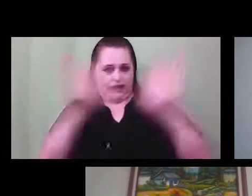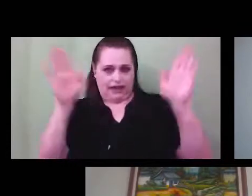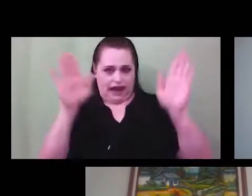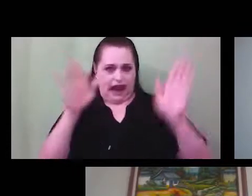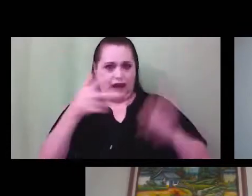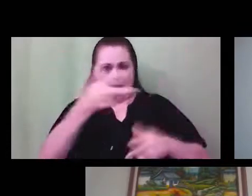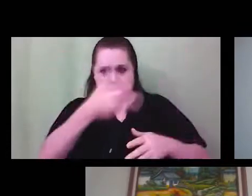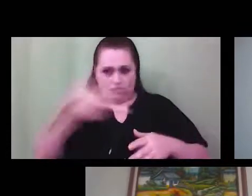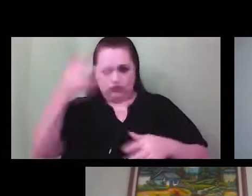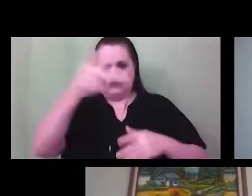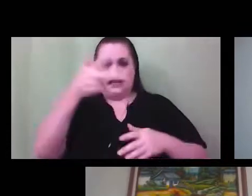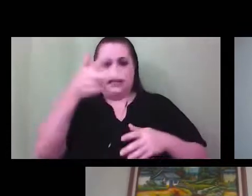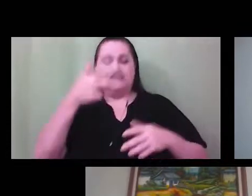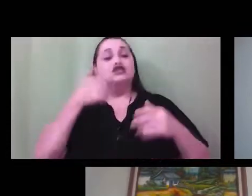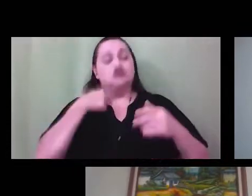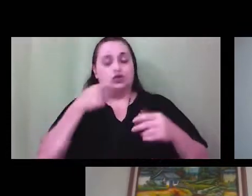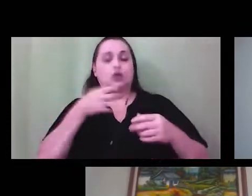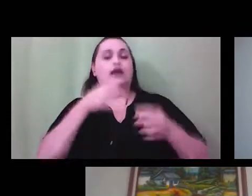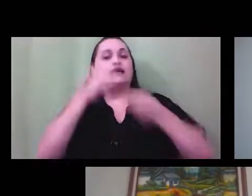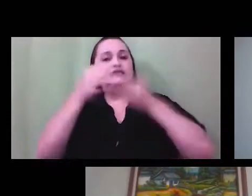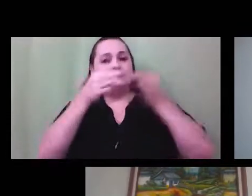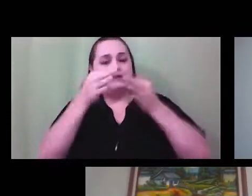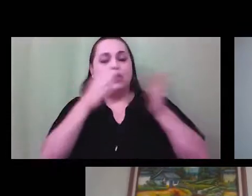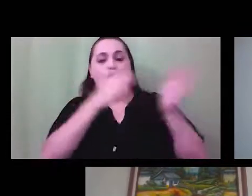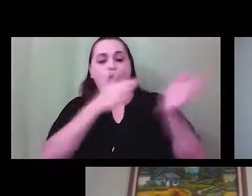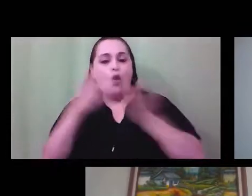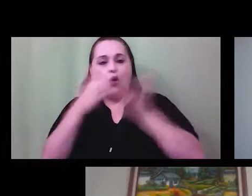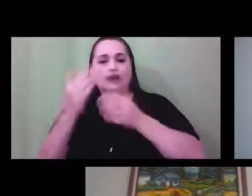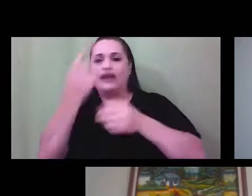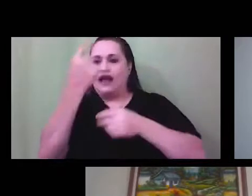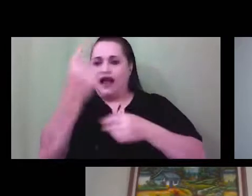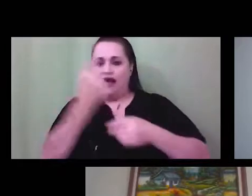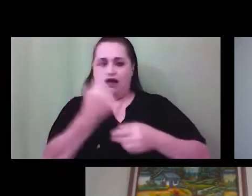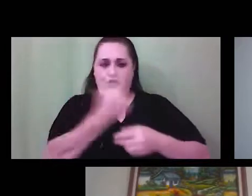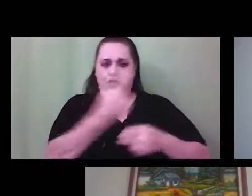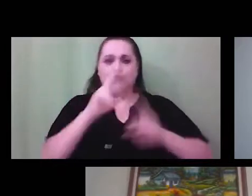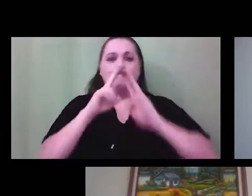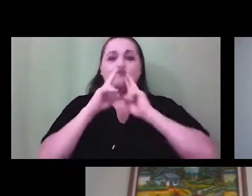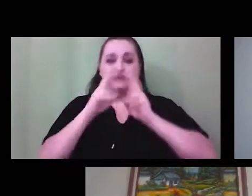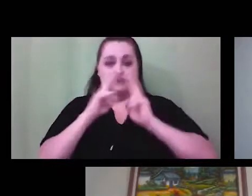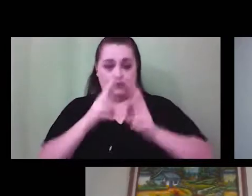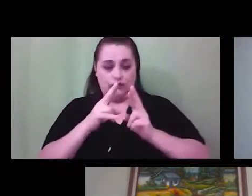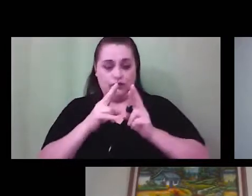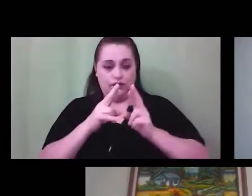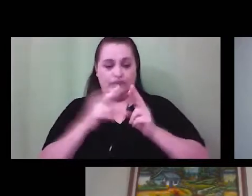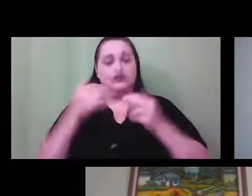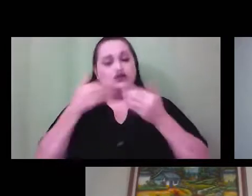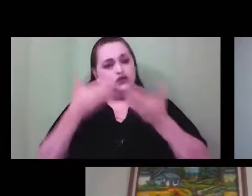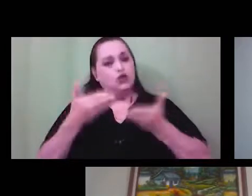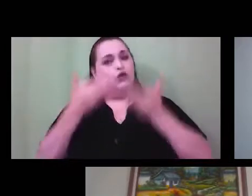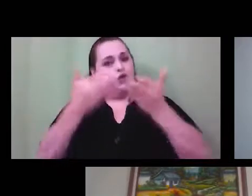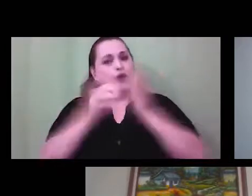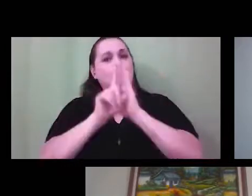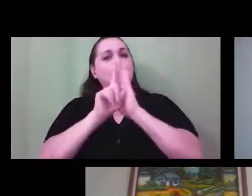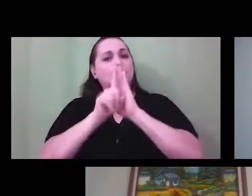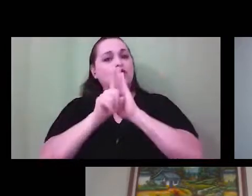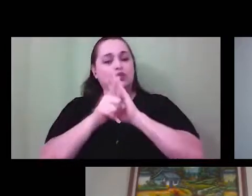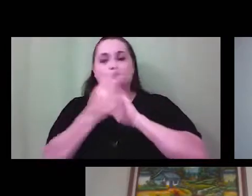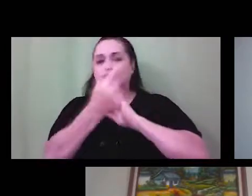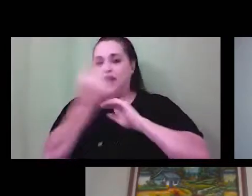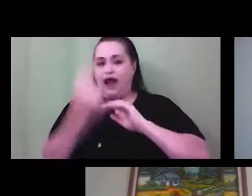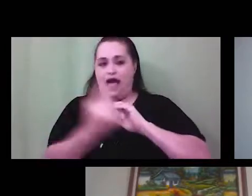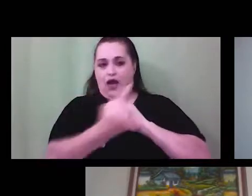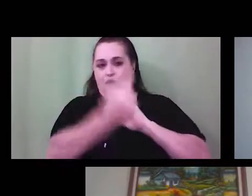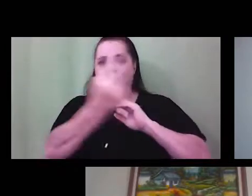ustedes tres. Yo les voy indicando el orden en que ustedes la van respondiendo. Les doy unos minutos a cada uno